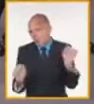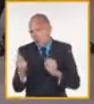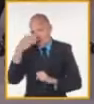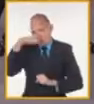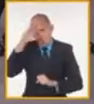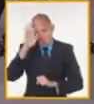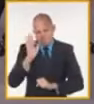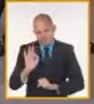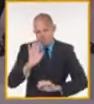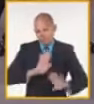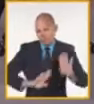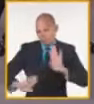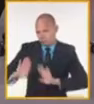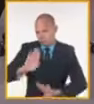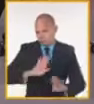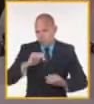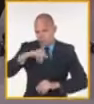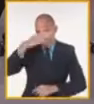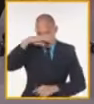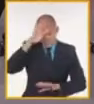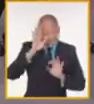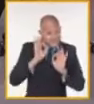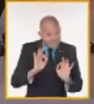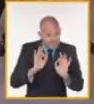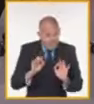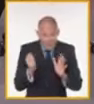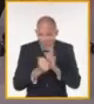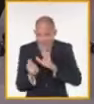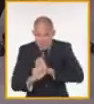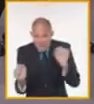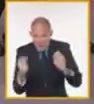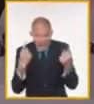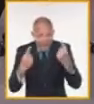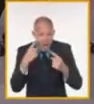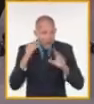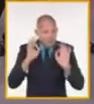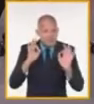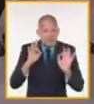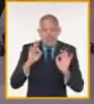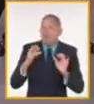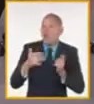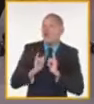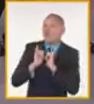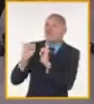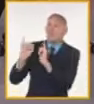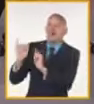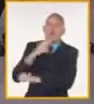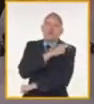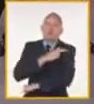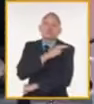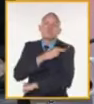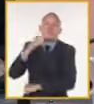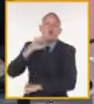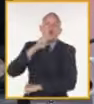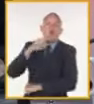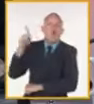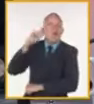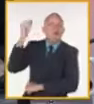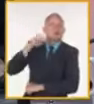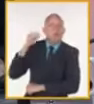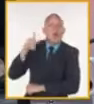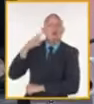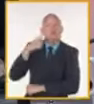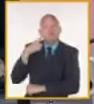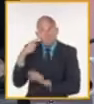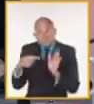invariablemente a las autoridades estadounidenses a lo largo de los años y sobre todo en las últimas tres décadas de los numerosos actos